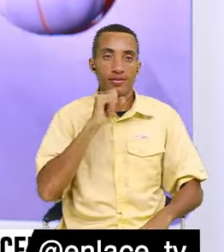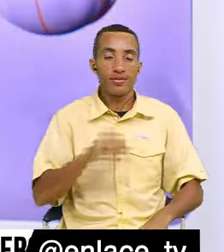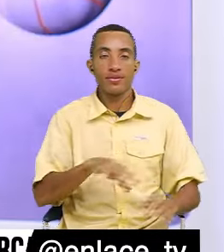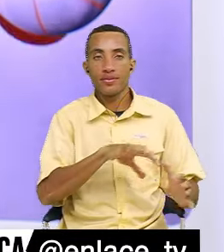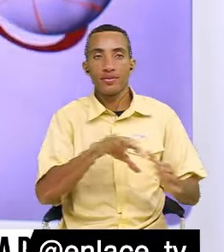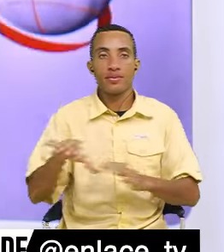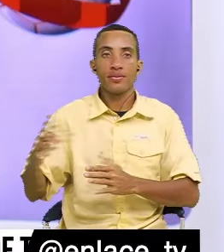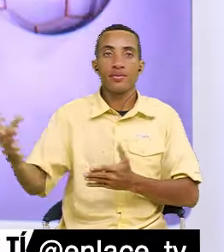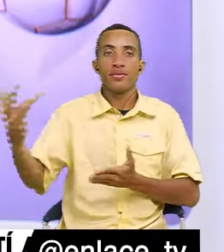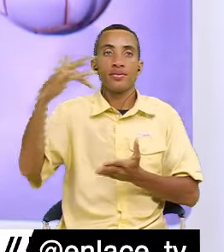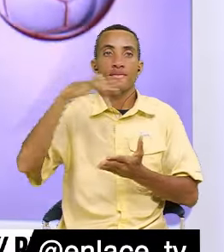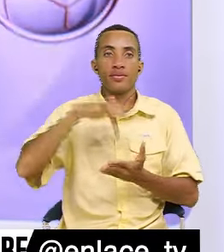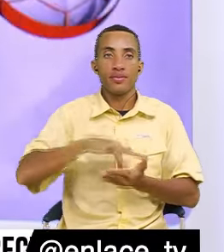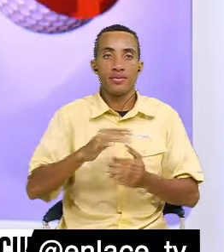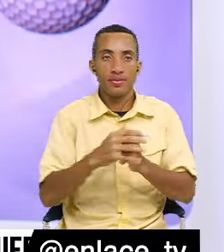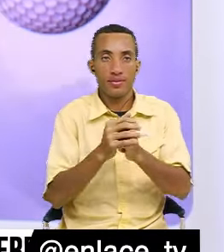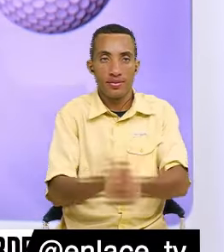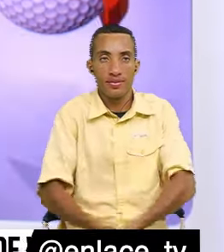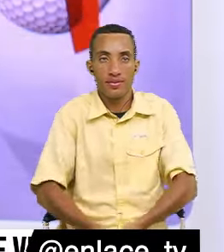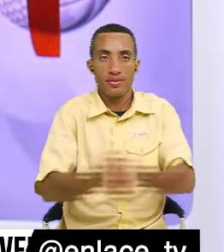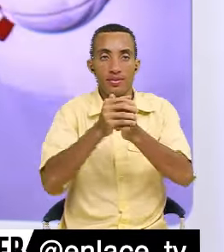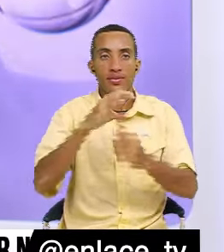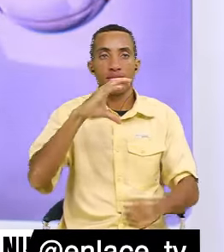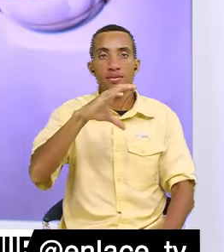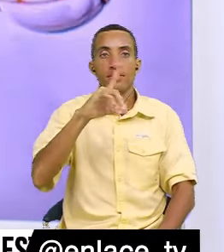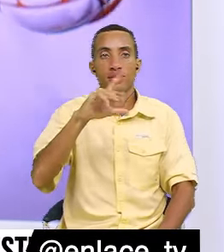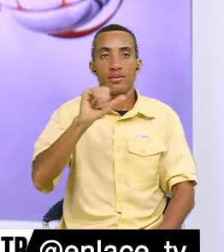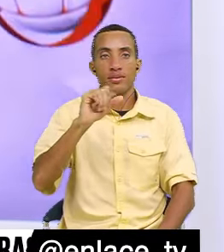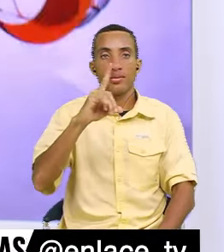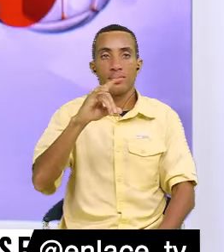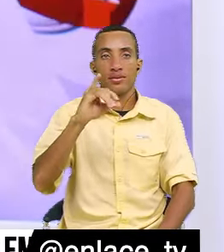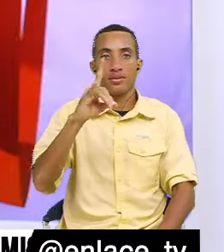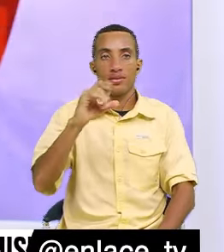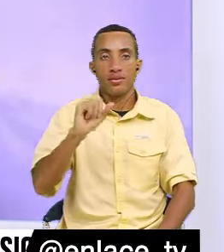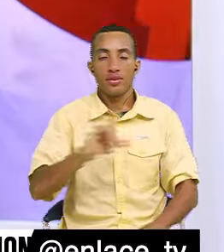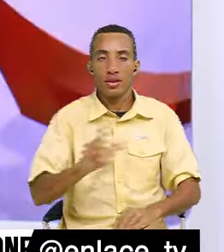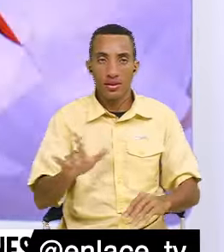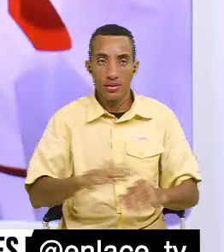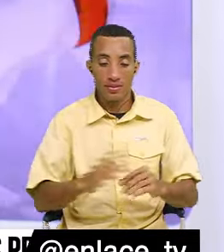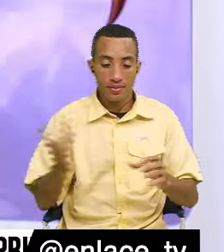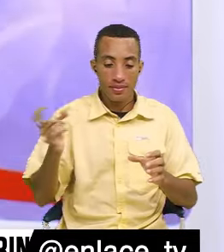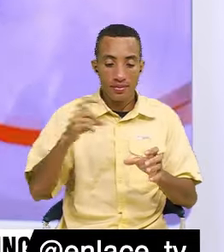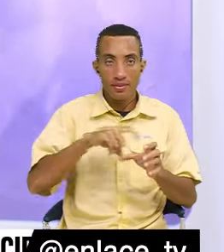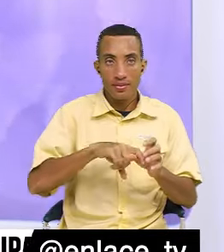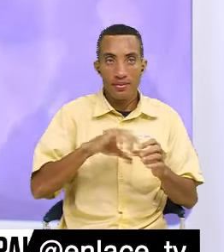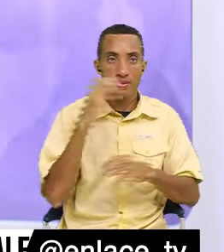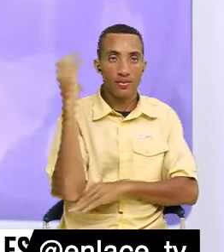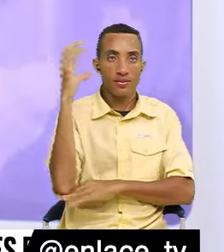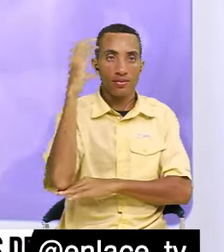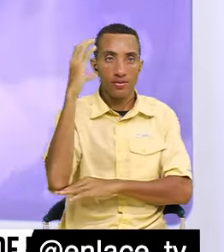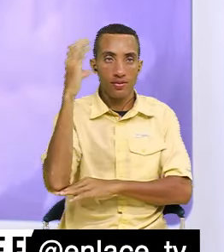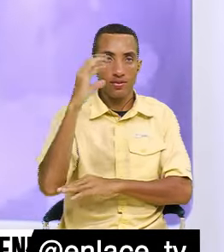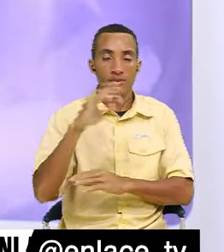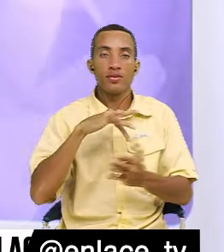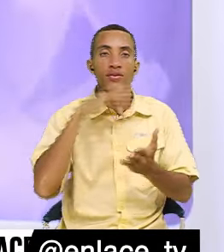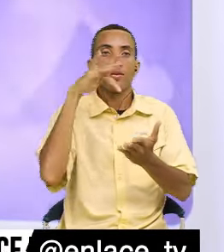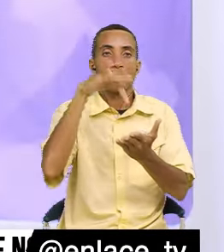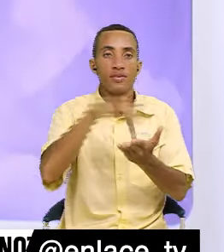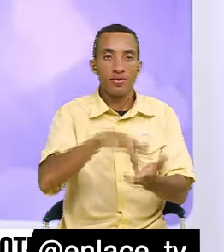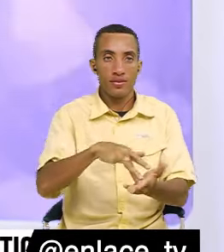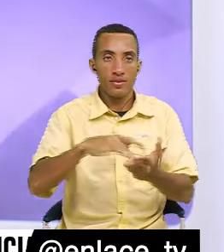Bermeja la futbolista Claudia Quintero Miranda, la cual integró la Selección Colombia, que participó en el Campeonato Sudamericano y